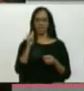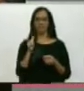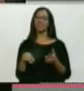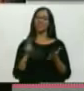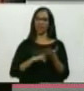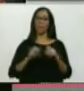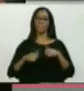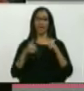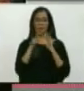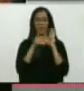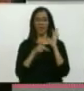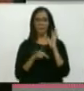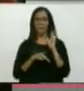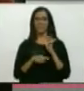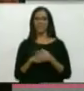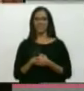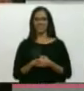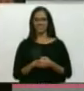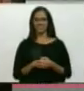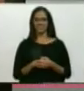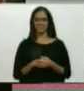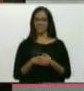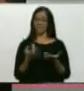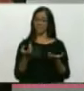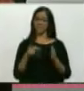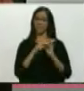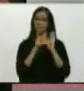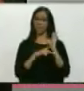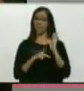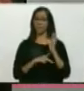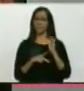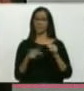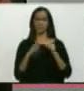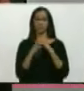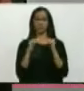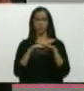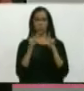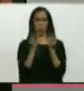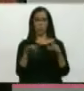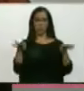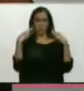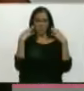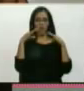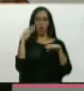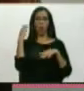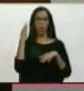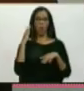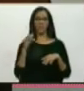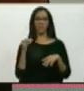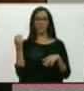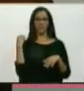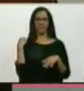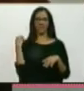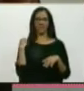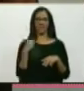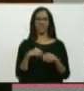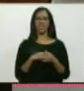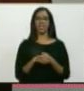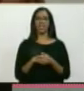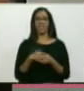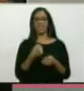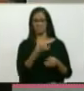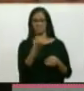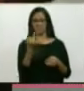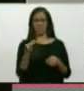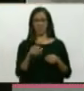este programa peripatético. De este programa que todo el mundo lo está viendo en Colombia. Me reportan sintonía en Barranquilla, en Sincelejo,